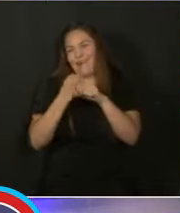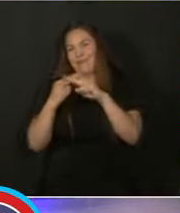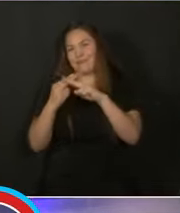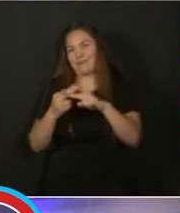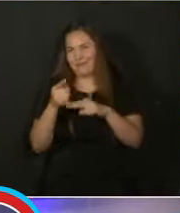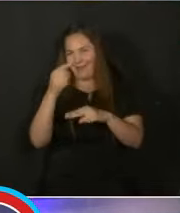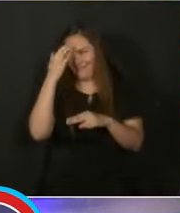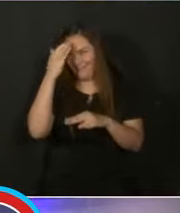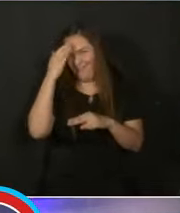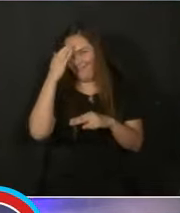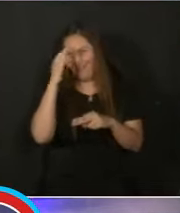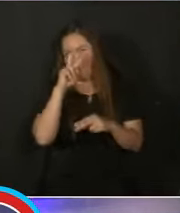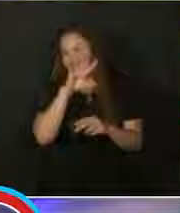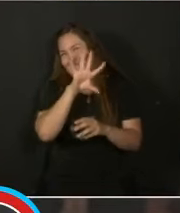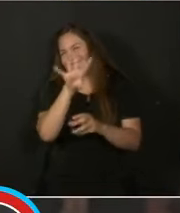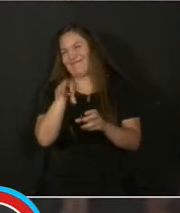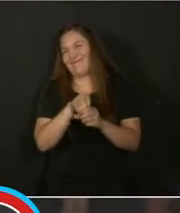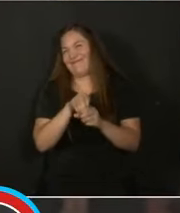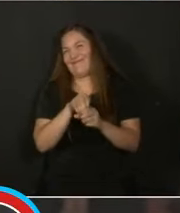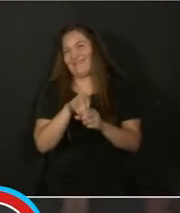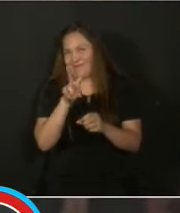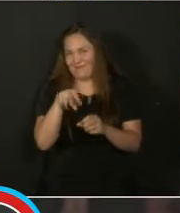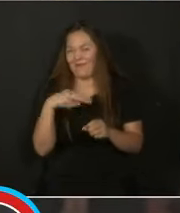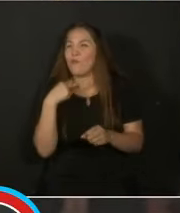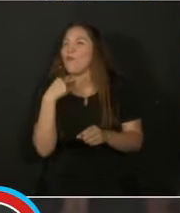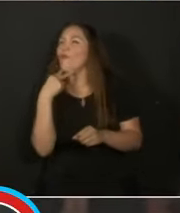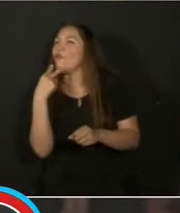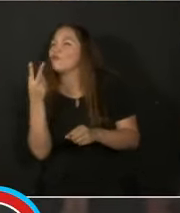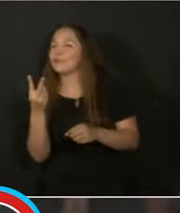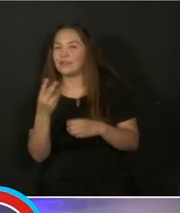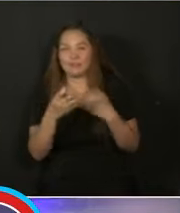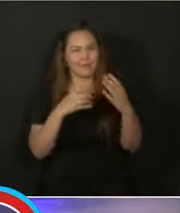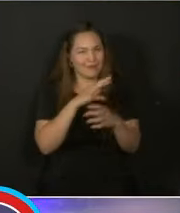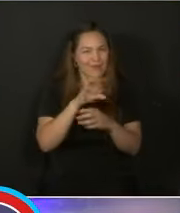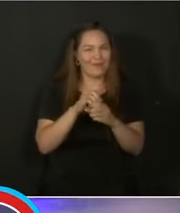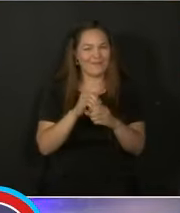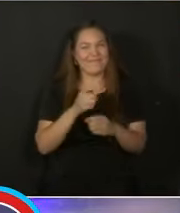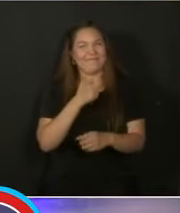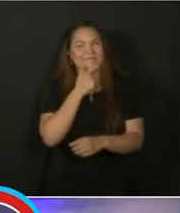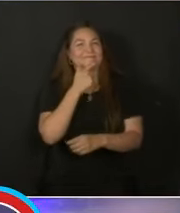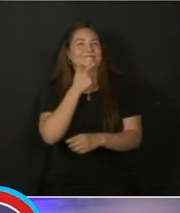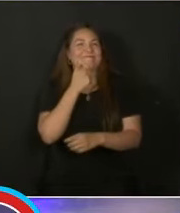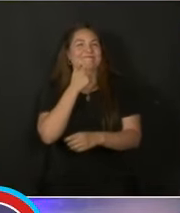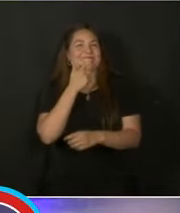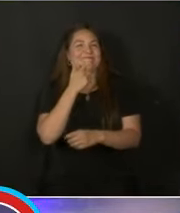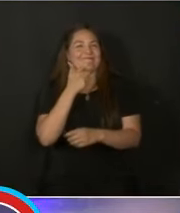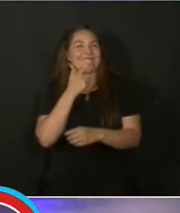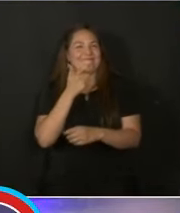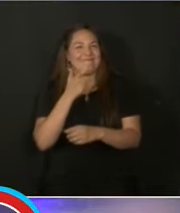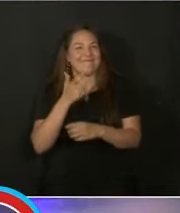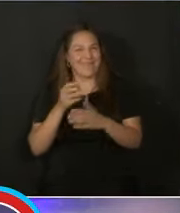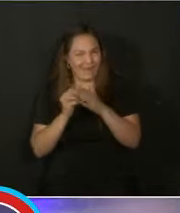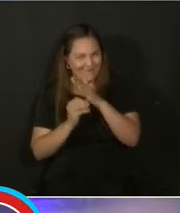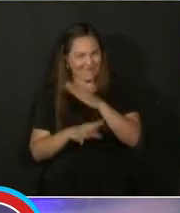las voces y todo por ejemplo entre nosotros ese soy yo